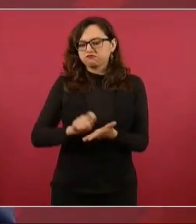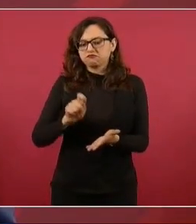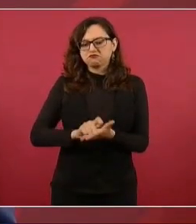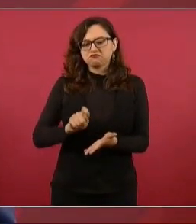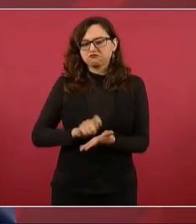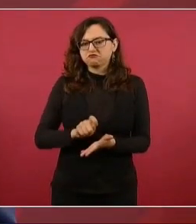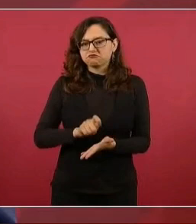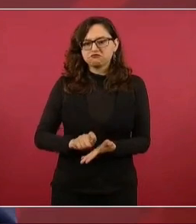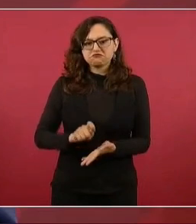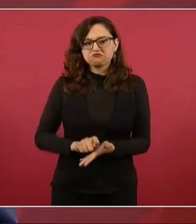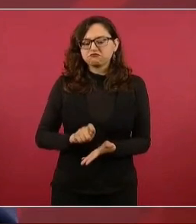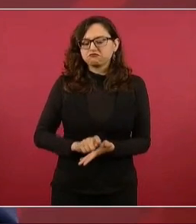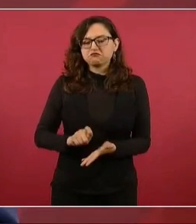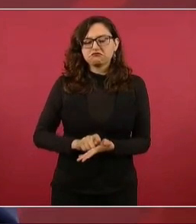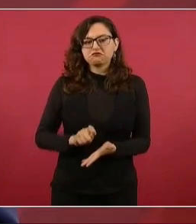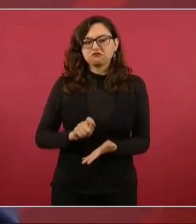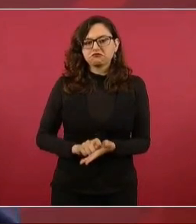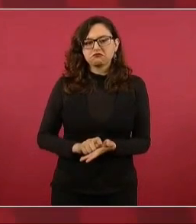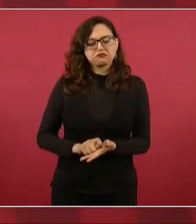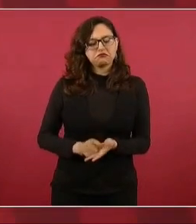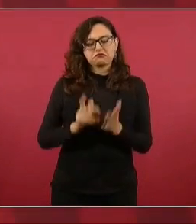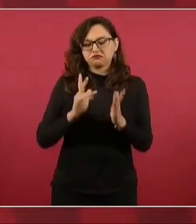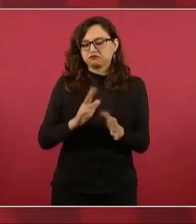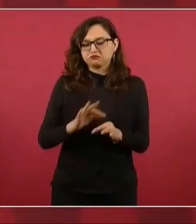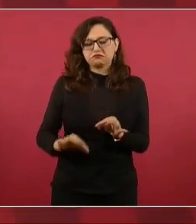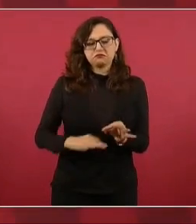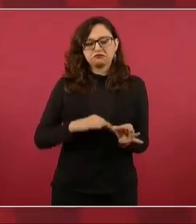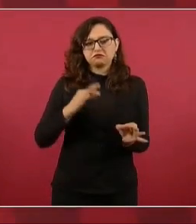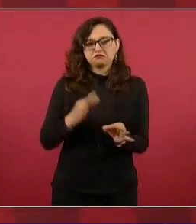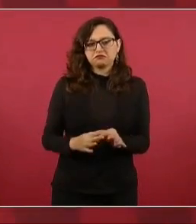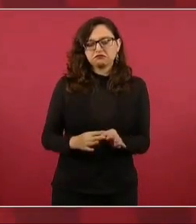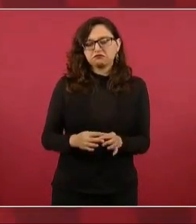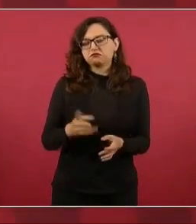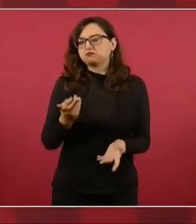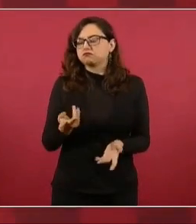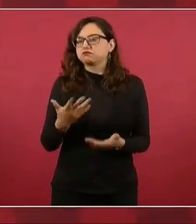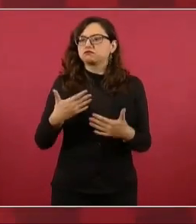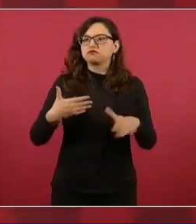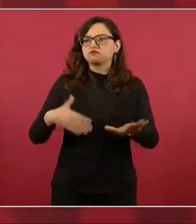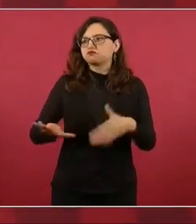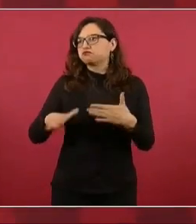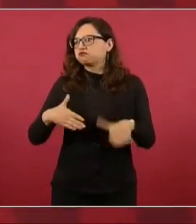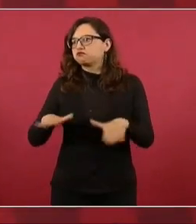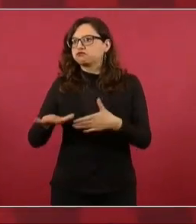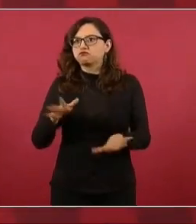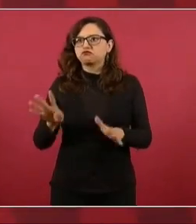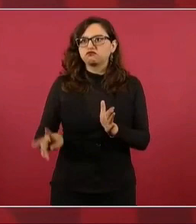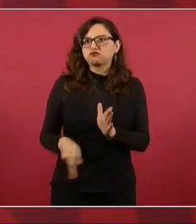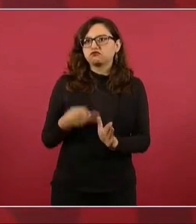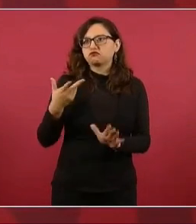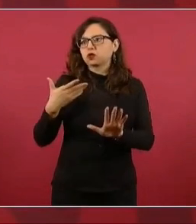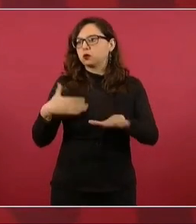escribir, me paro, camino un poquito,